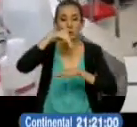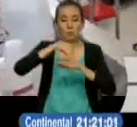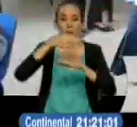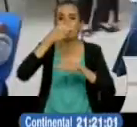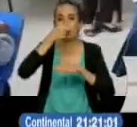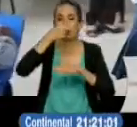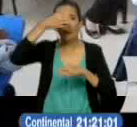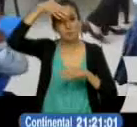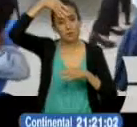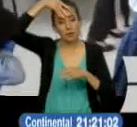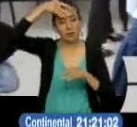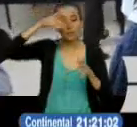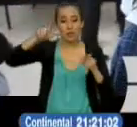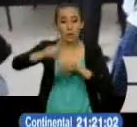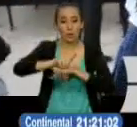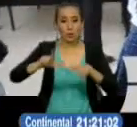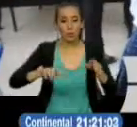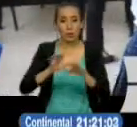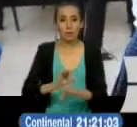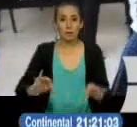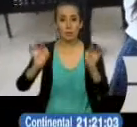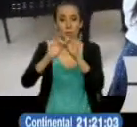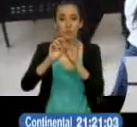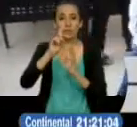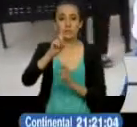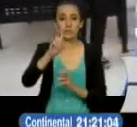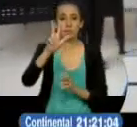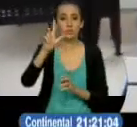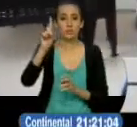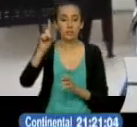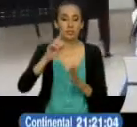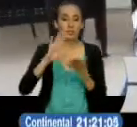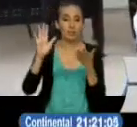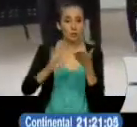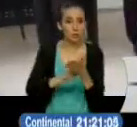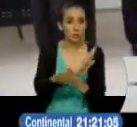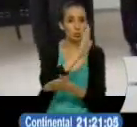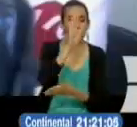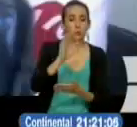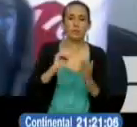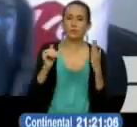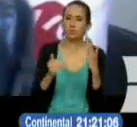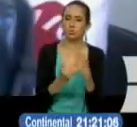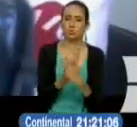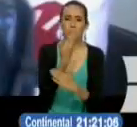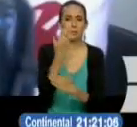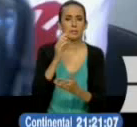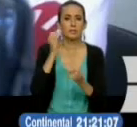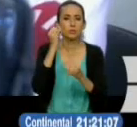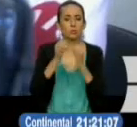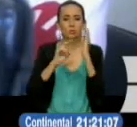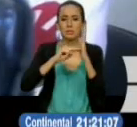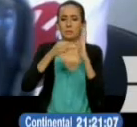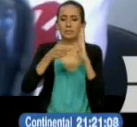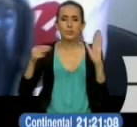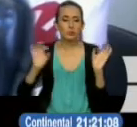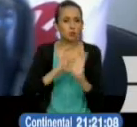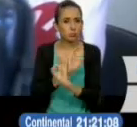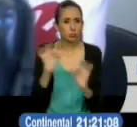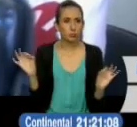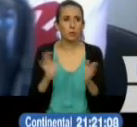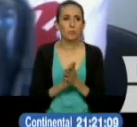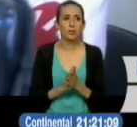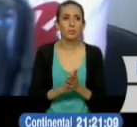que conforman la zona 4, 131 unidades educativas del tipo siglo XXI. Ya tenemos 96